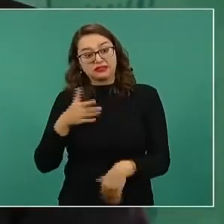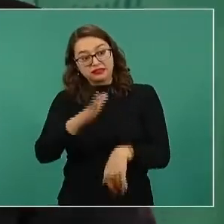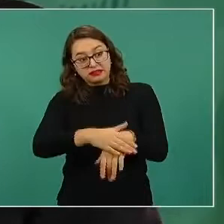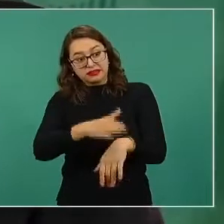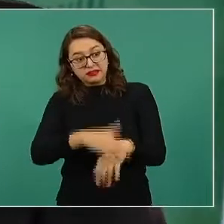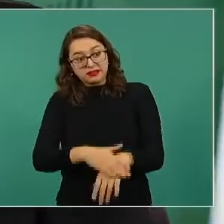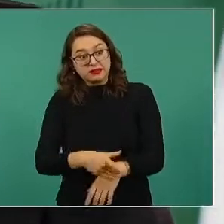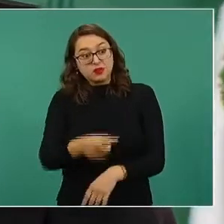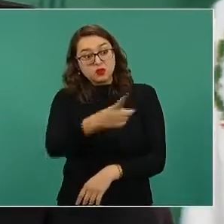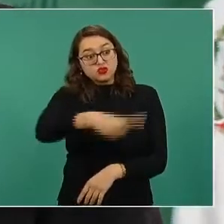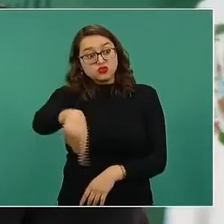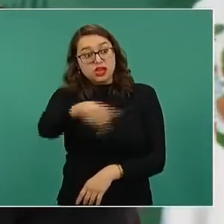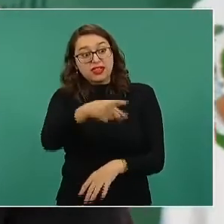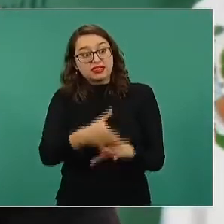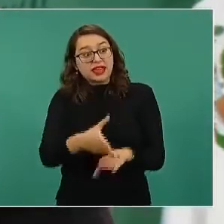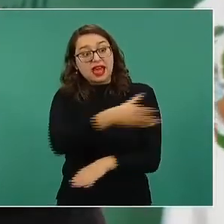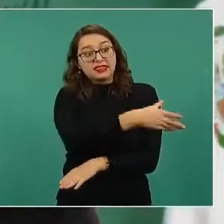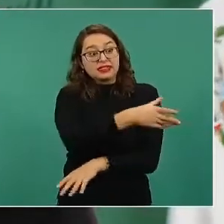bozal,